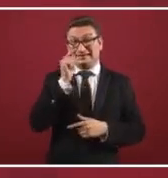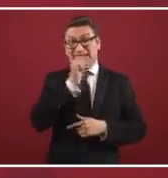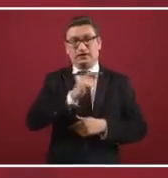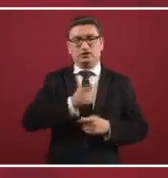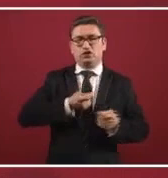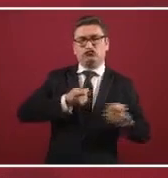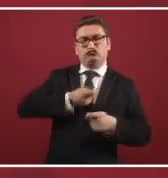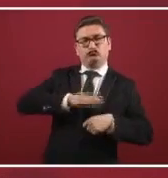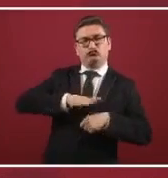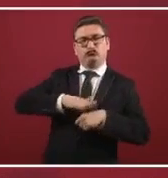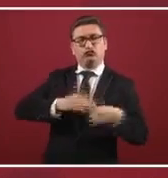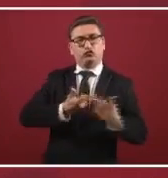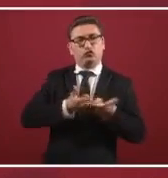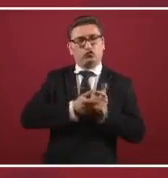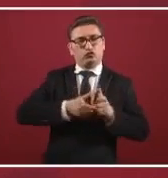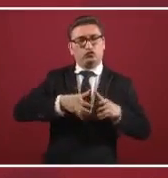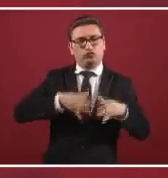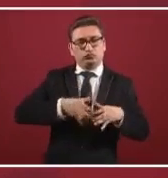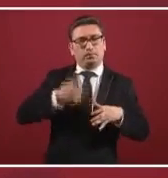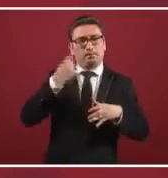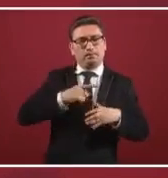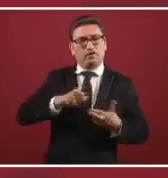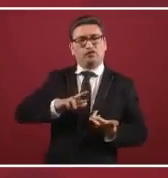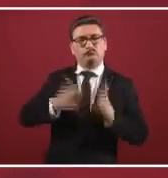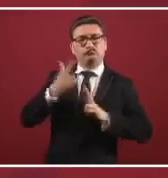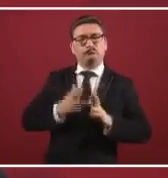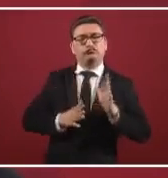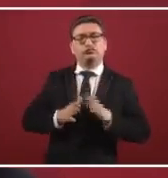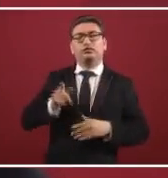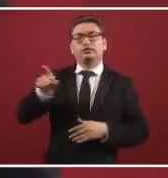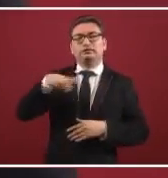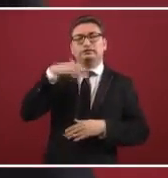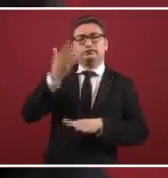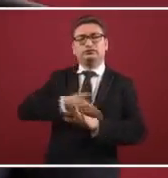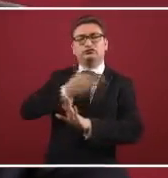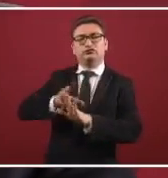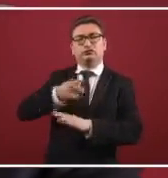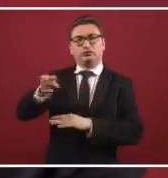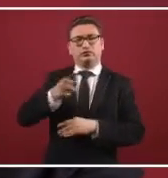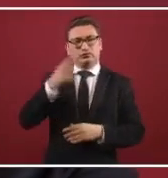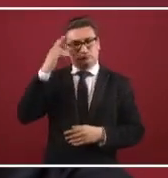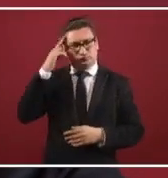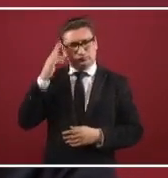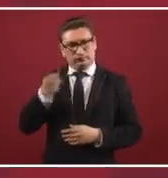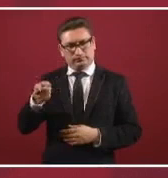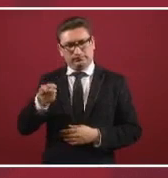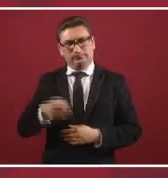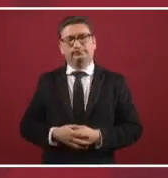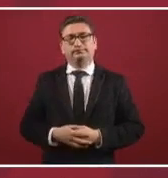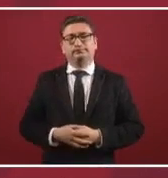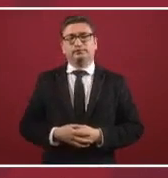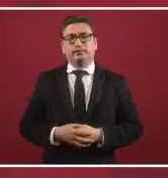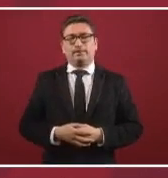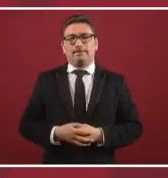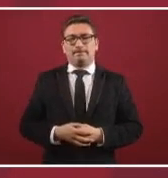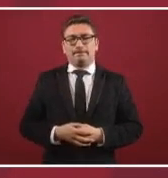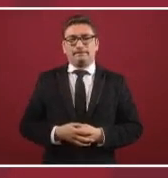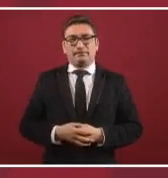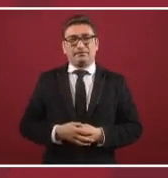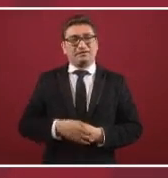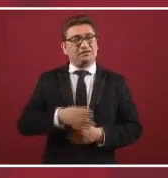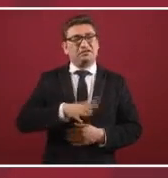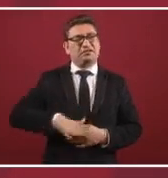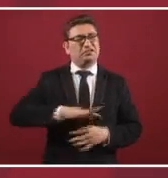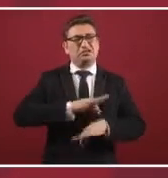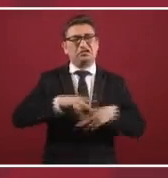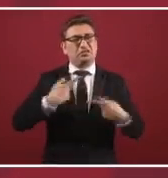una guerrilla para enfrentar la dictadura porfirista y lo perseguían